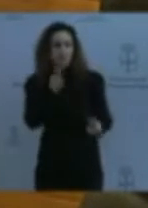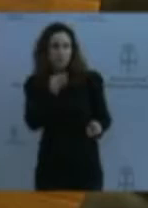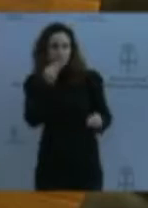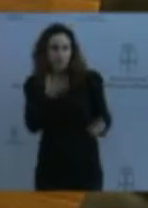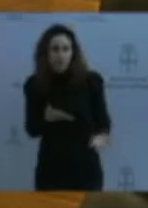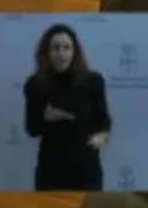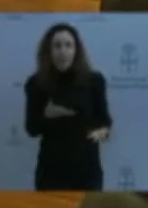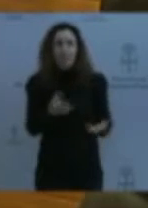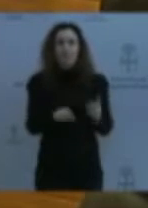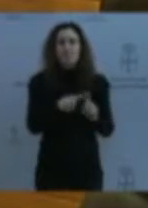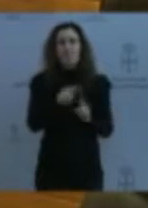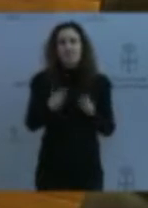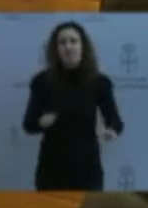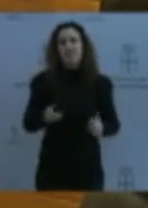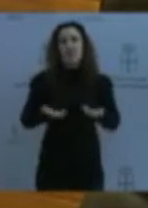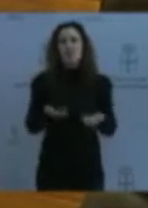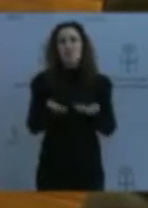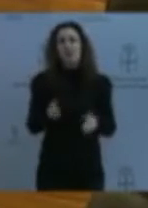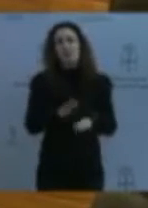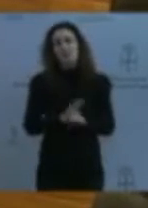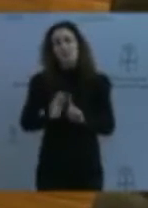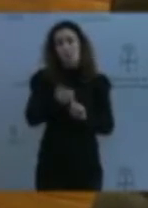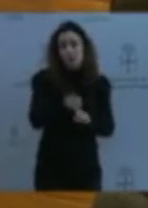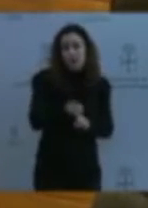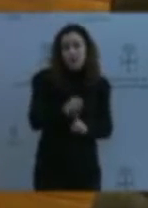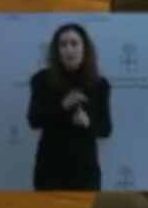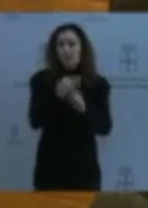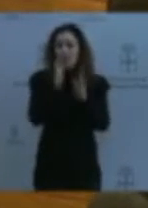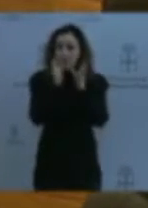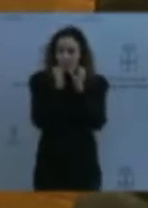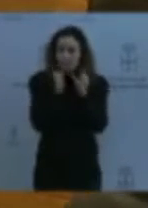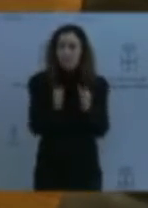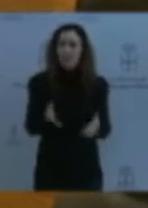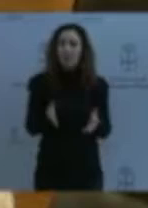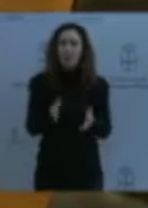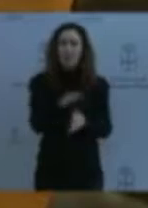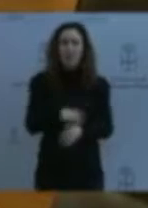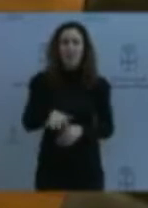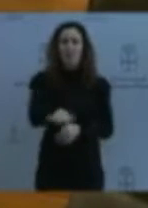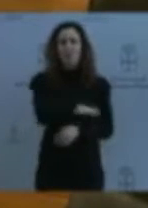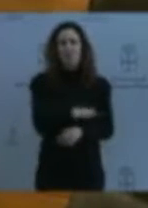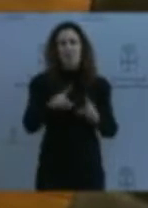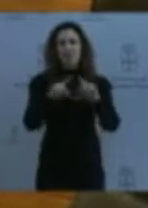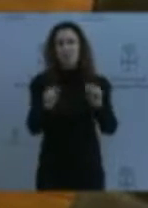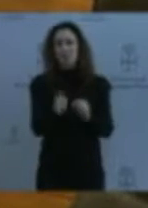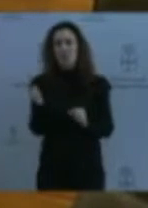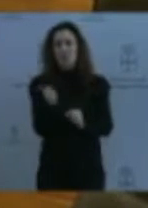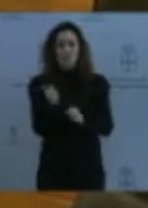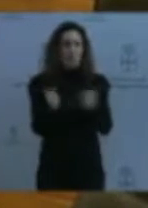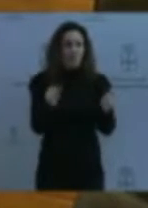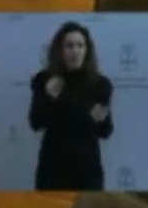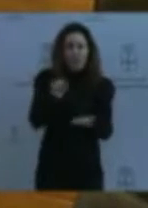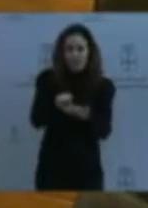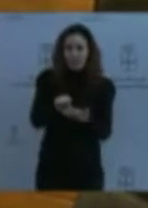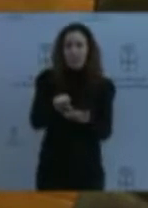la situación dramática que se vivía en muchos de los concejos asturianos del oriente, del centro y del occidente. Nosotros sí queremos recordar a